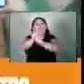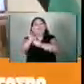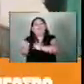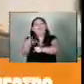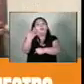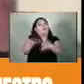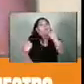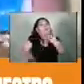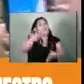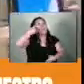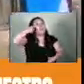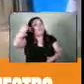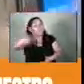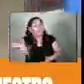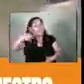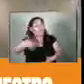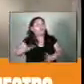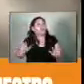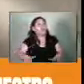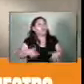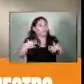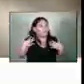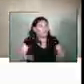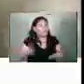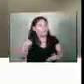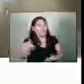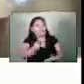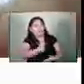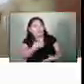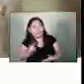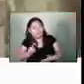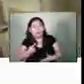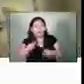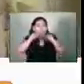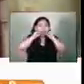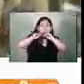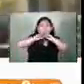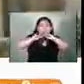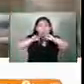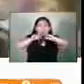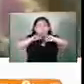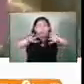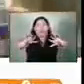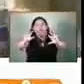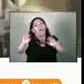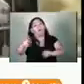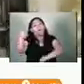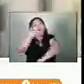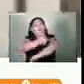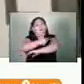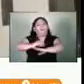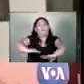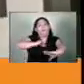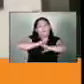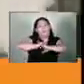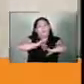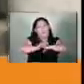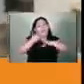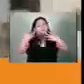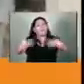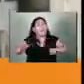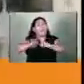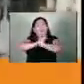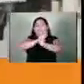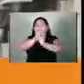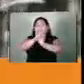peligro los adelantos alcanzados por medio de medidas contra la propagación y las vacunas. El COVID-19 lanzó al